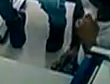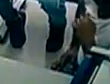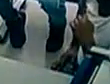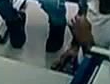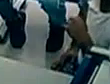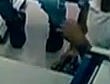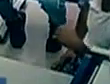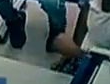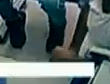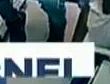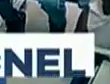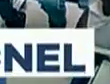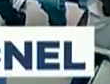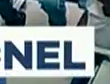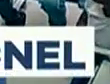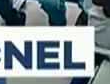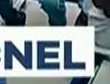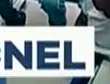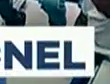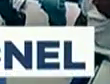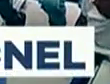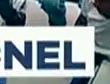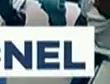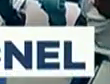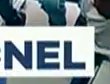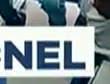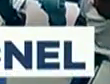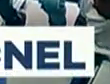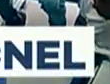En menos de 3 días, asaltan 2 agencias de la